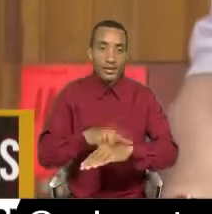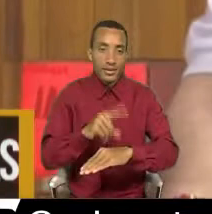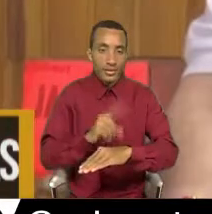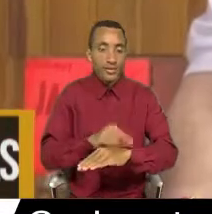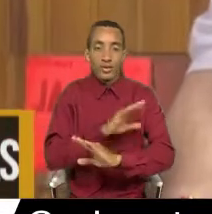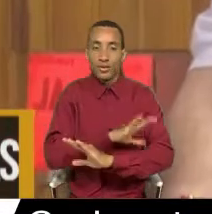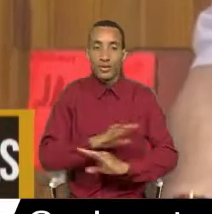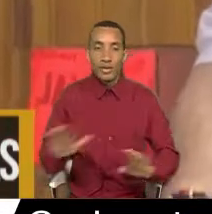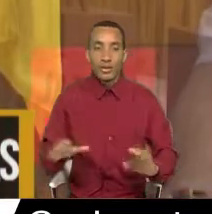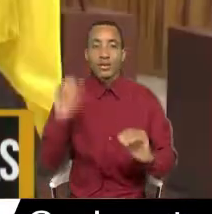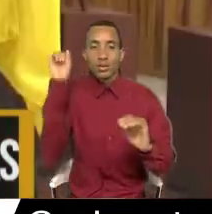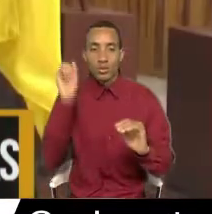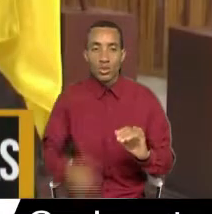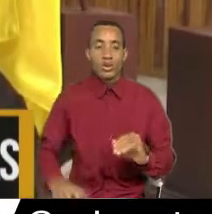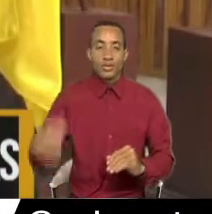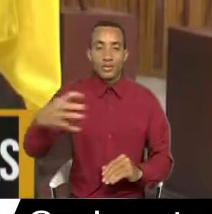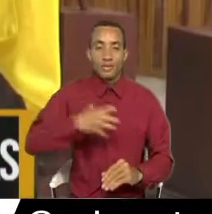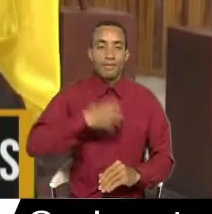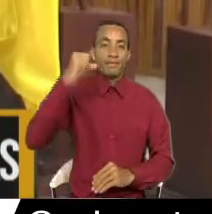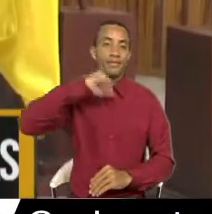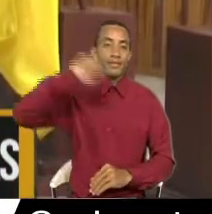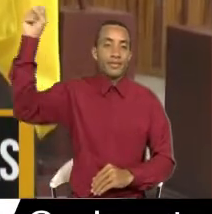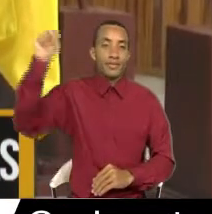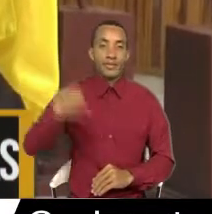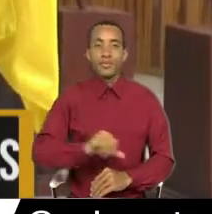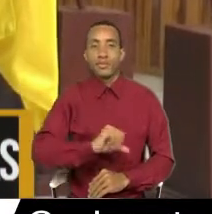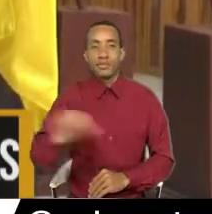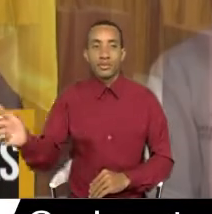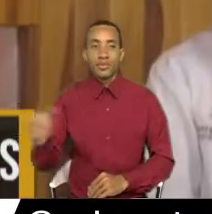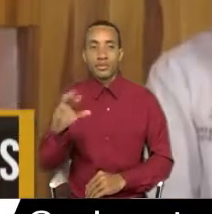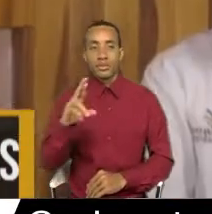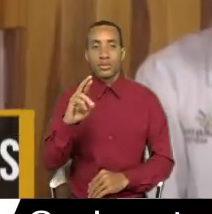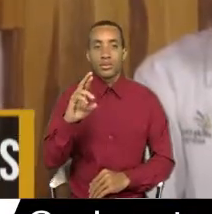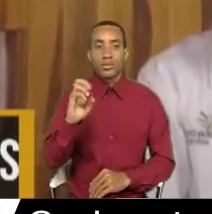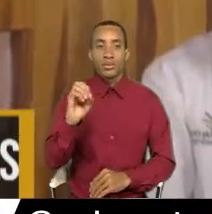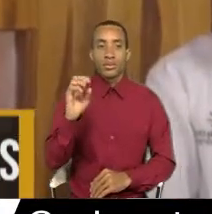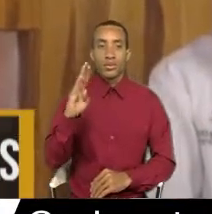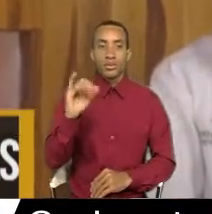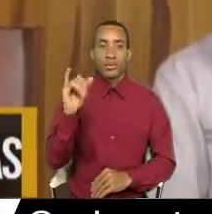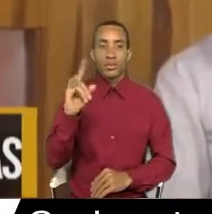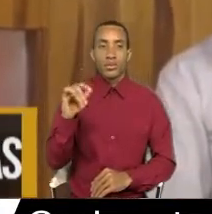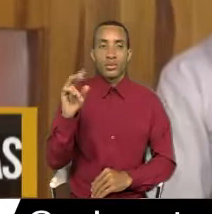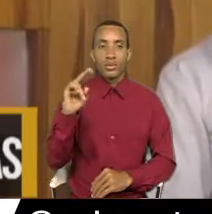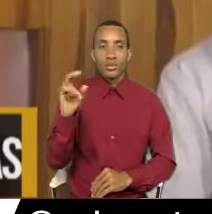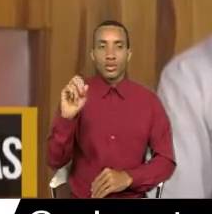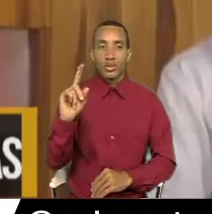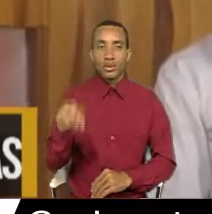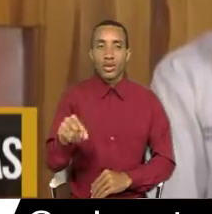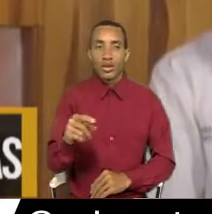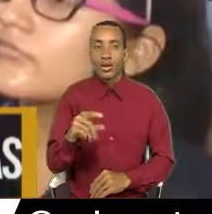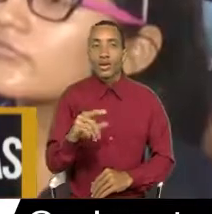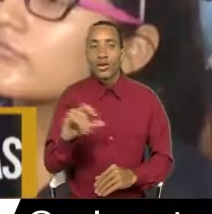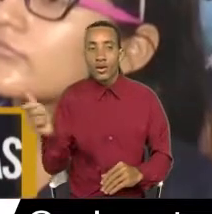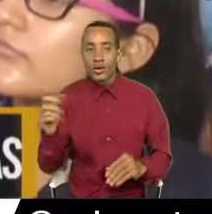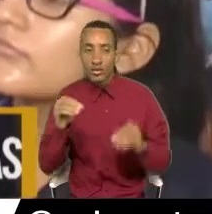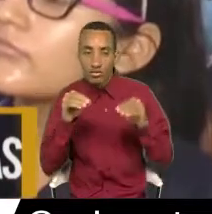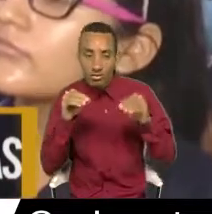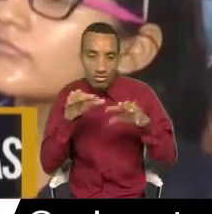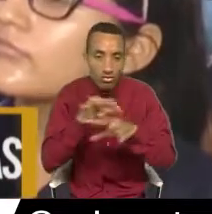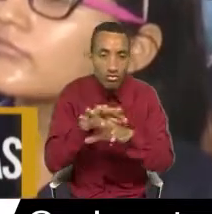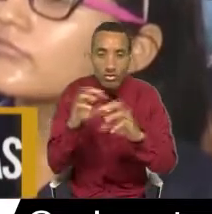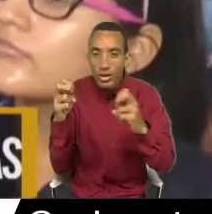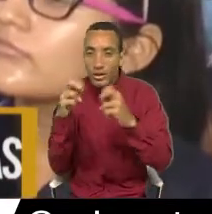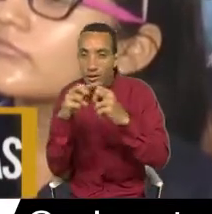para poder ser el campeón. Robinson Suárez fue otro participante que trajo medalla para el municipio en la categoría de instalaciones